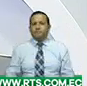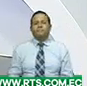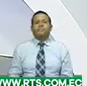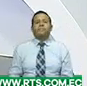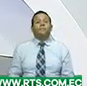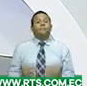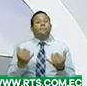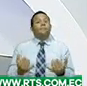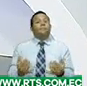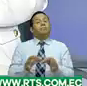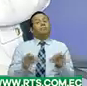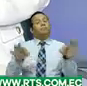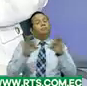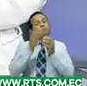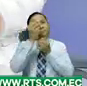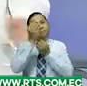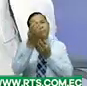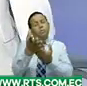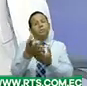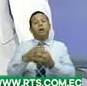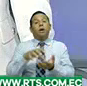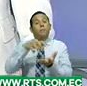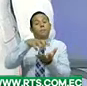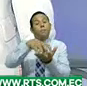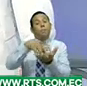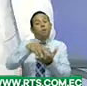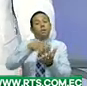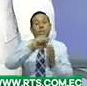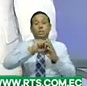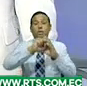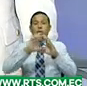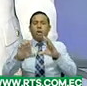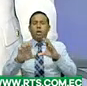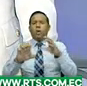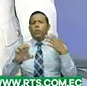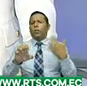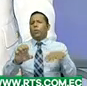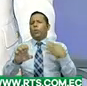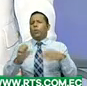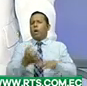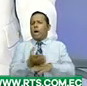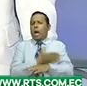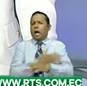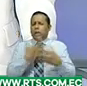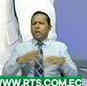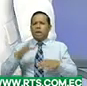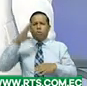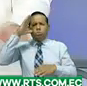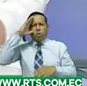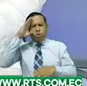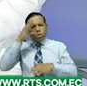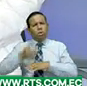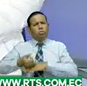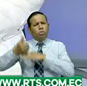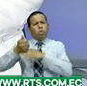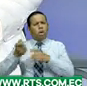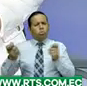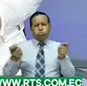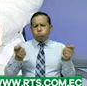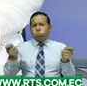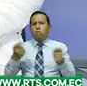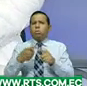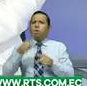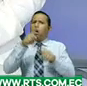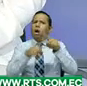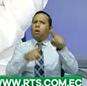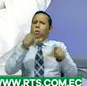de informarles que en la provincia de Santa Elena, a pesar de los controles, se registraron personas que no obedecieron las